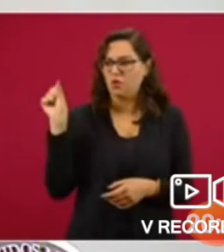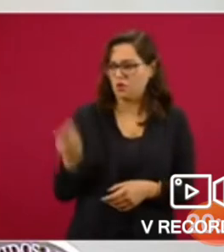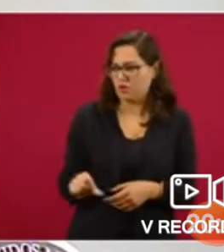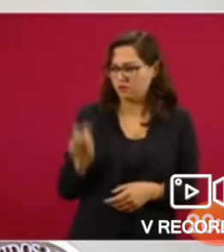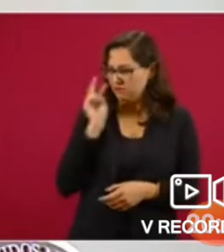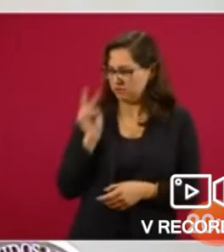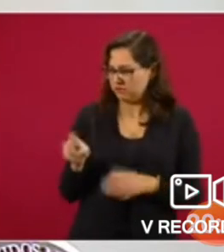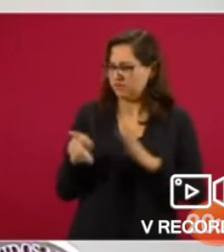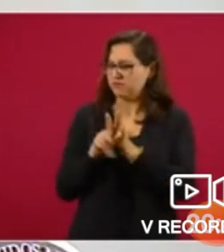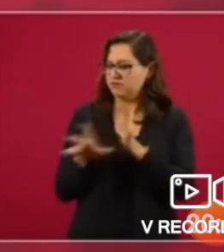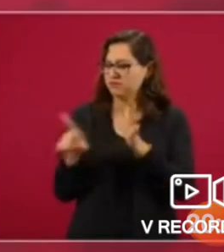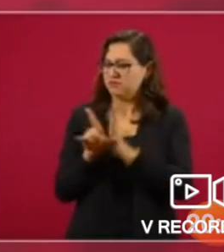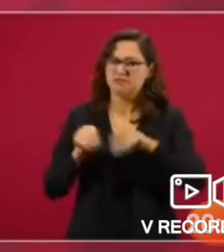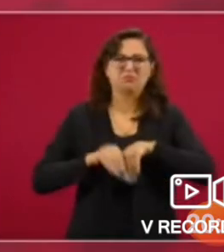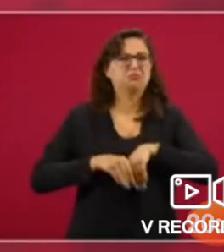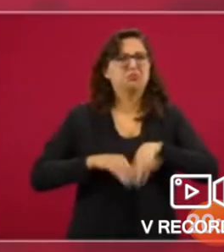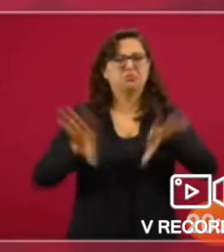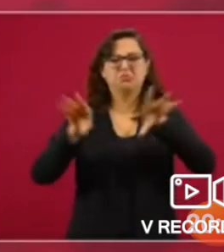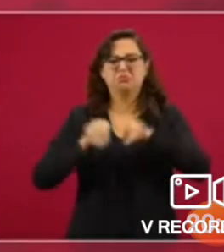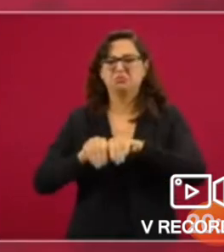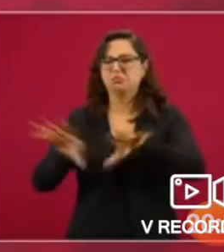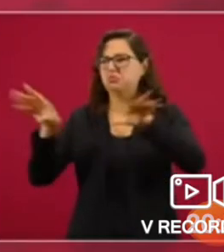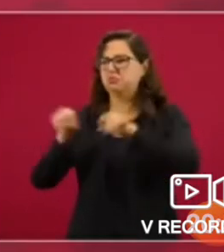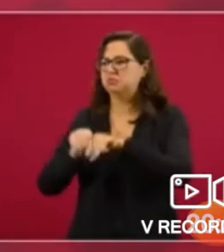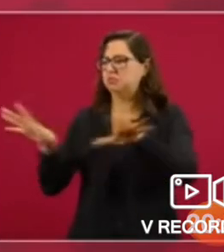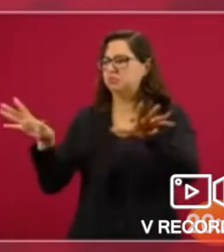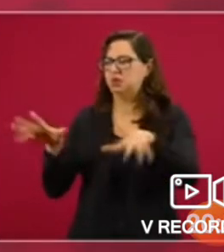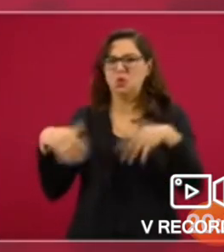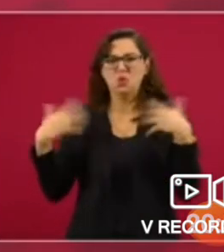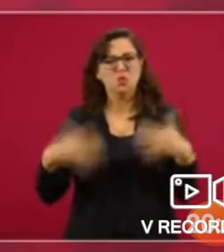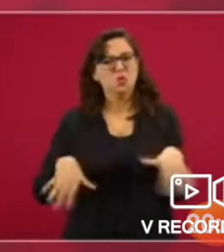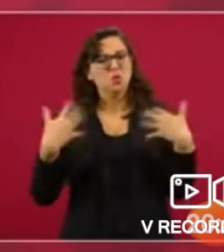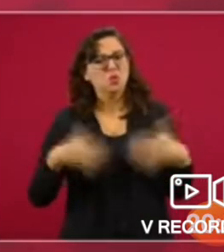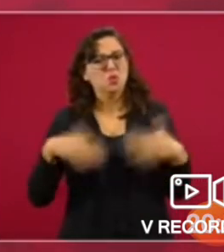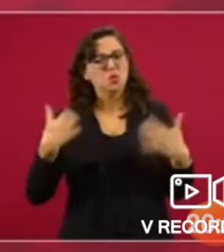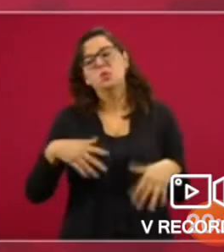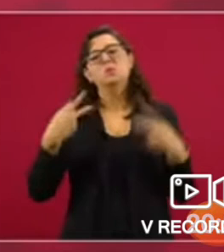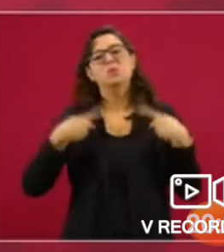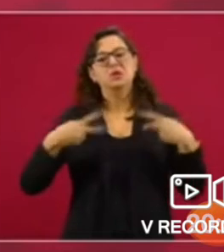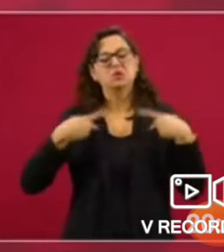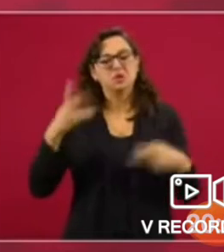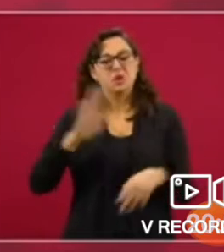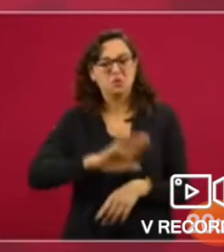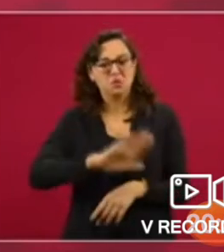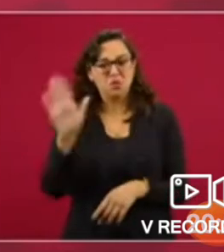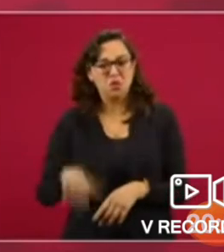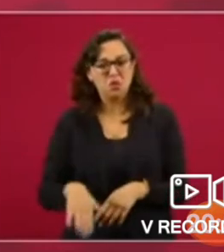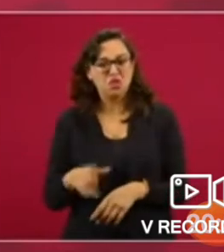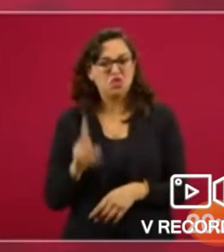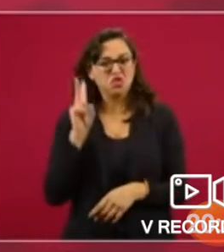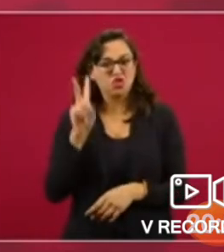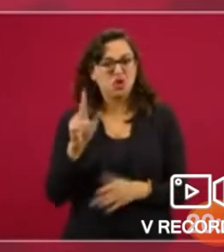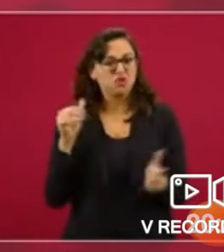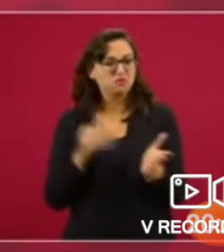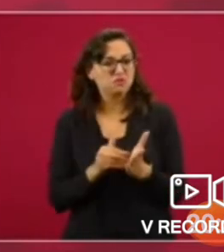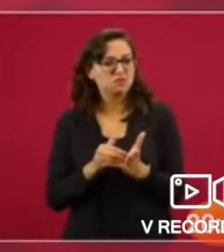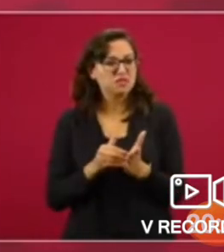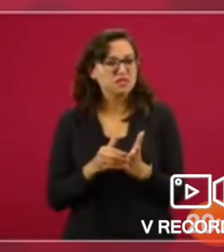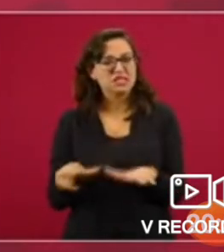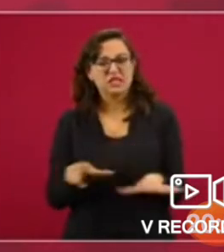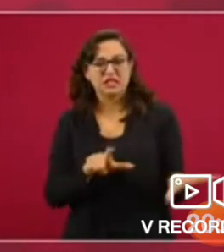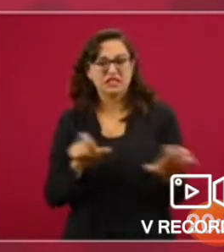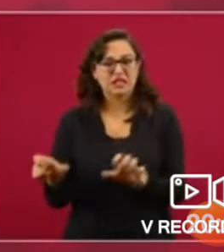primeras planas que hablan de que tuvimos una cifra récord de mortalidad con más de